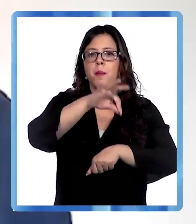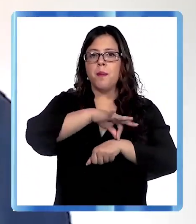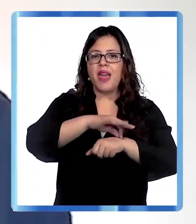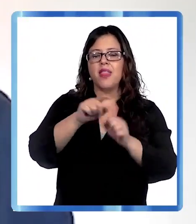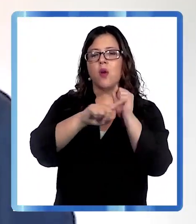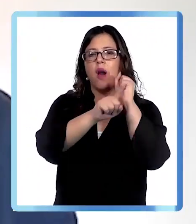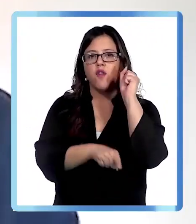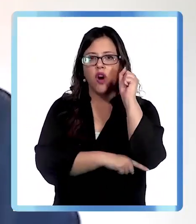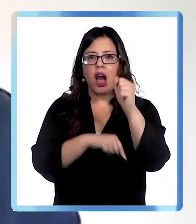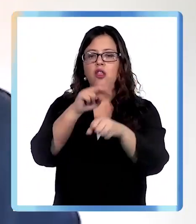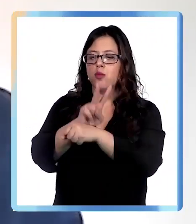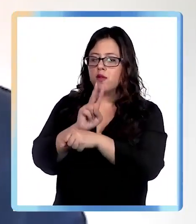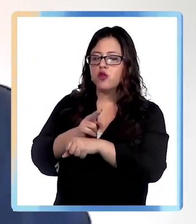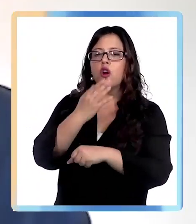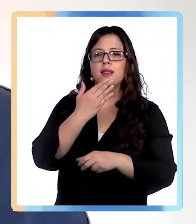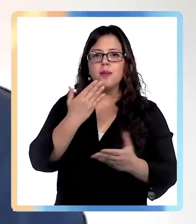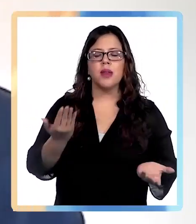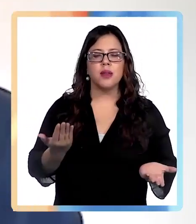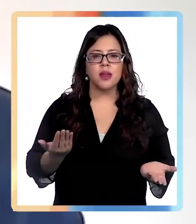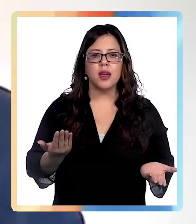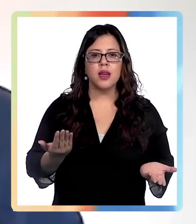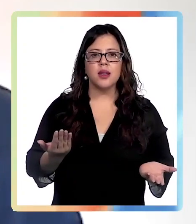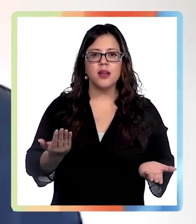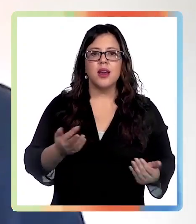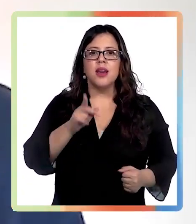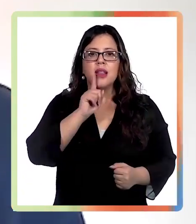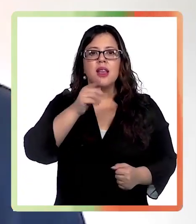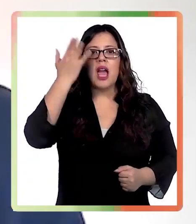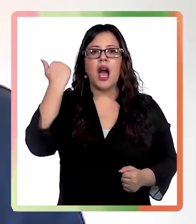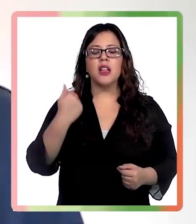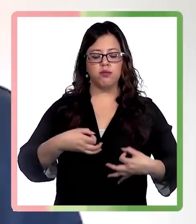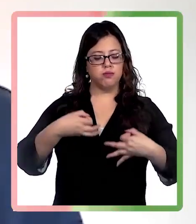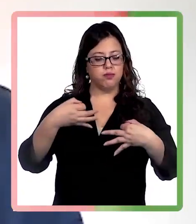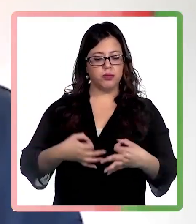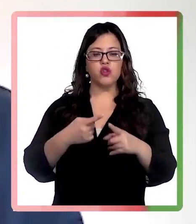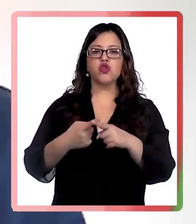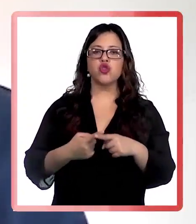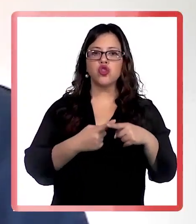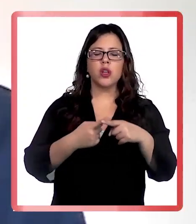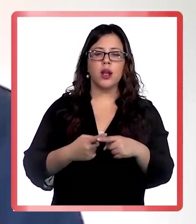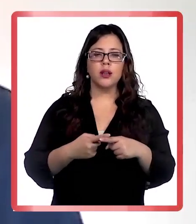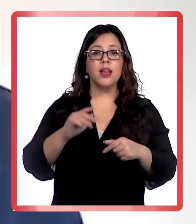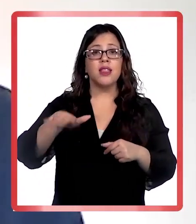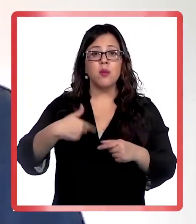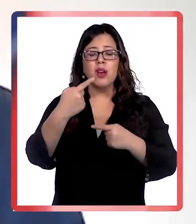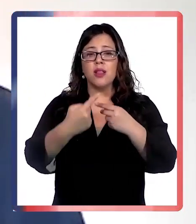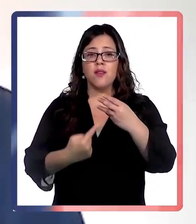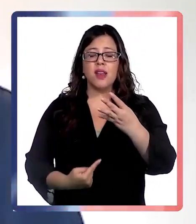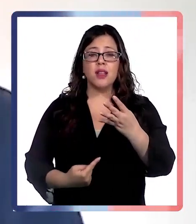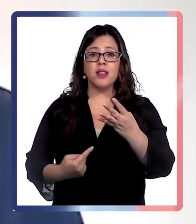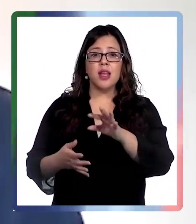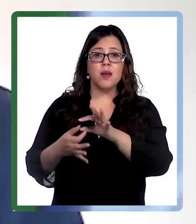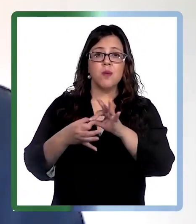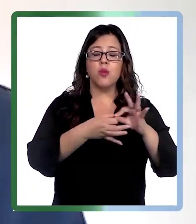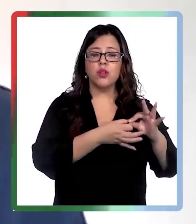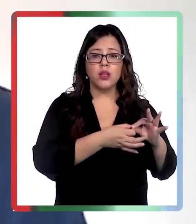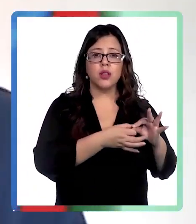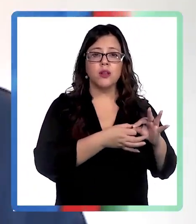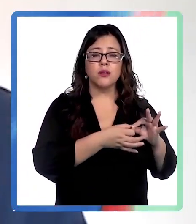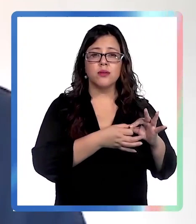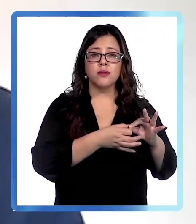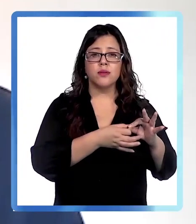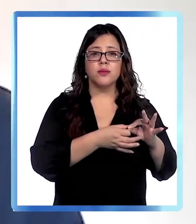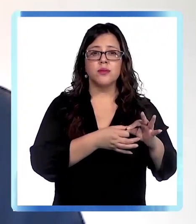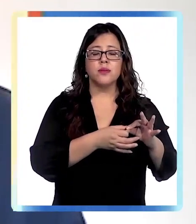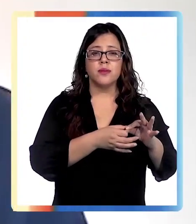contaba con un alto prestigio social. Luego, por distintas desconfiguraciones, yo diría que institucionalmente hoy día